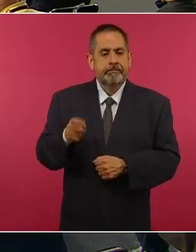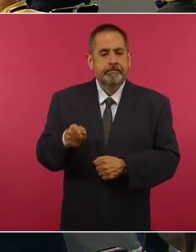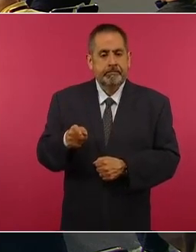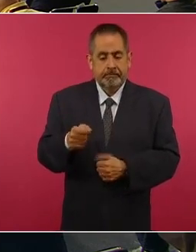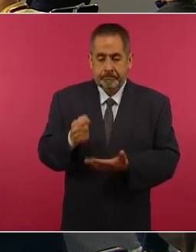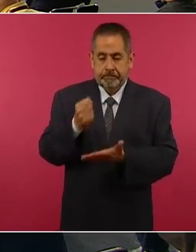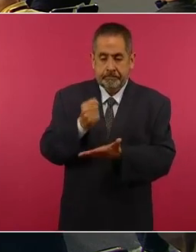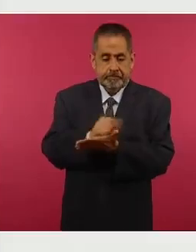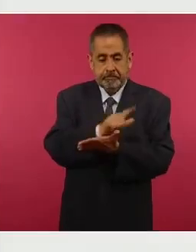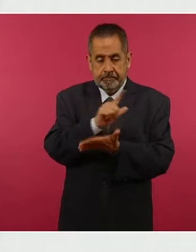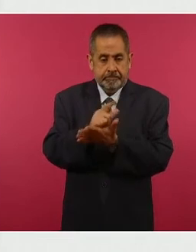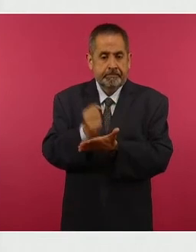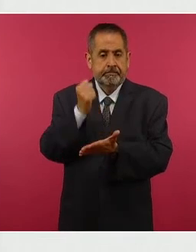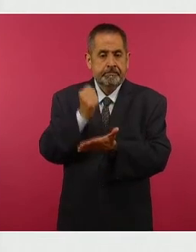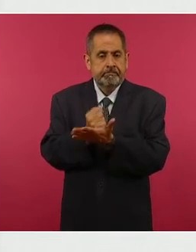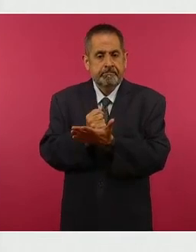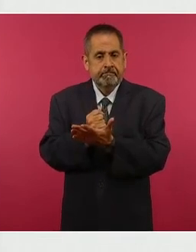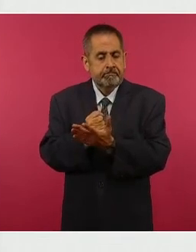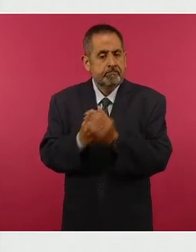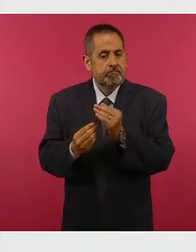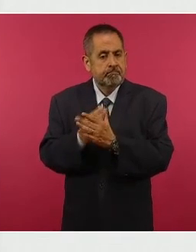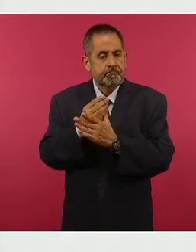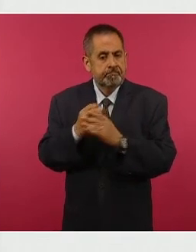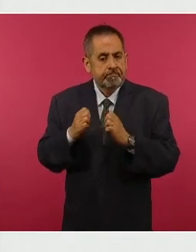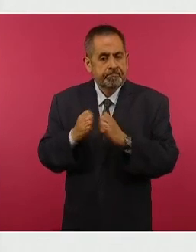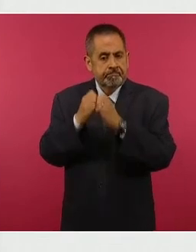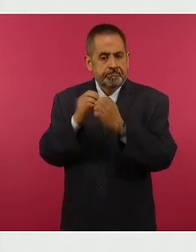una legislación emergente